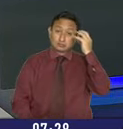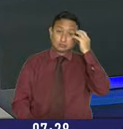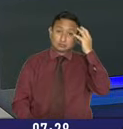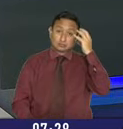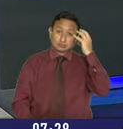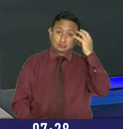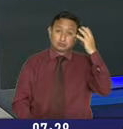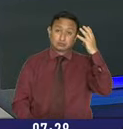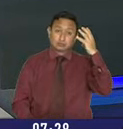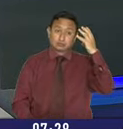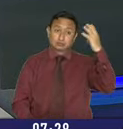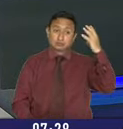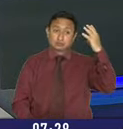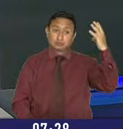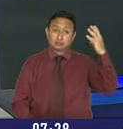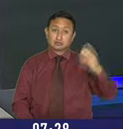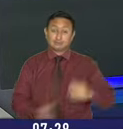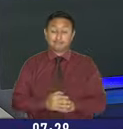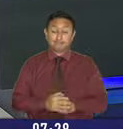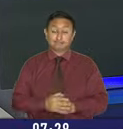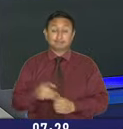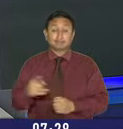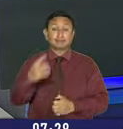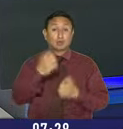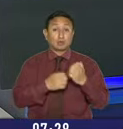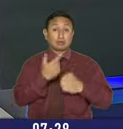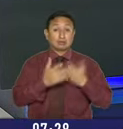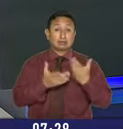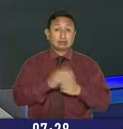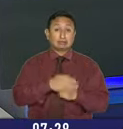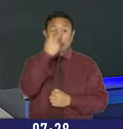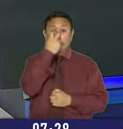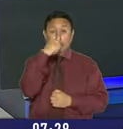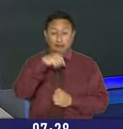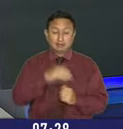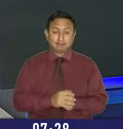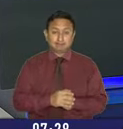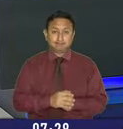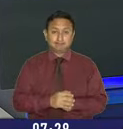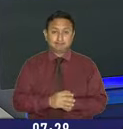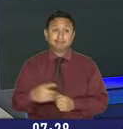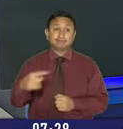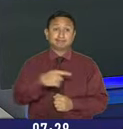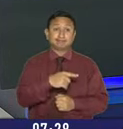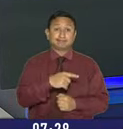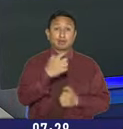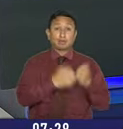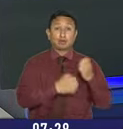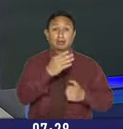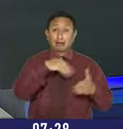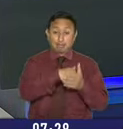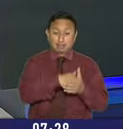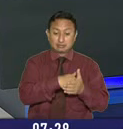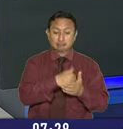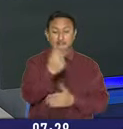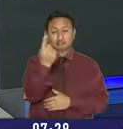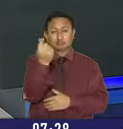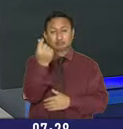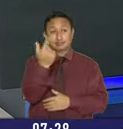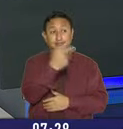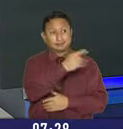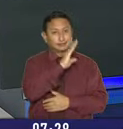afectar su córnea, Robert. Bárbaro, el mayor inconveniente es el factor económico, como siempre en este tipo de enfermedades, por lo cual sus padres, la